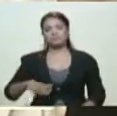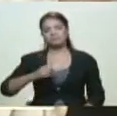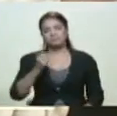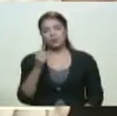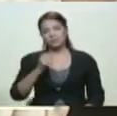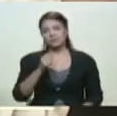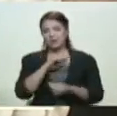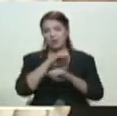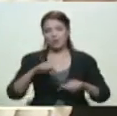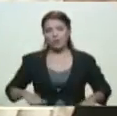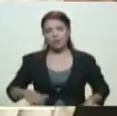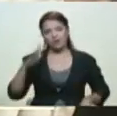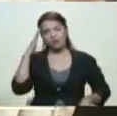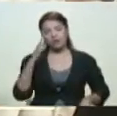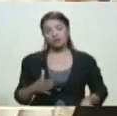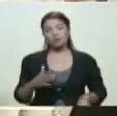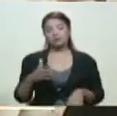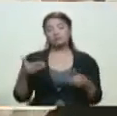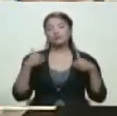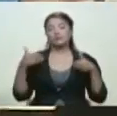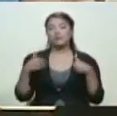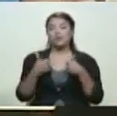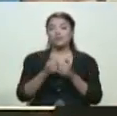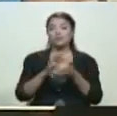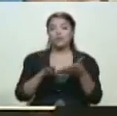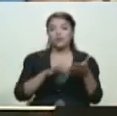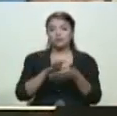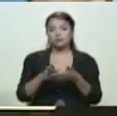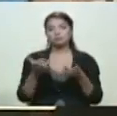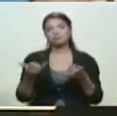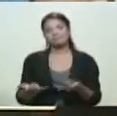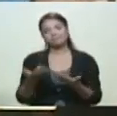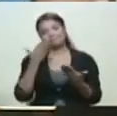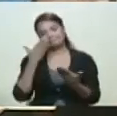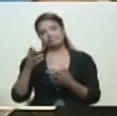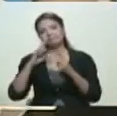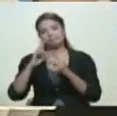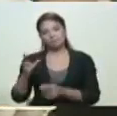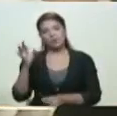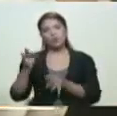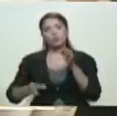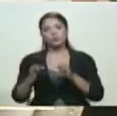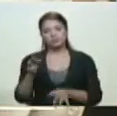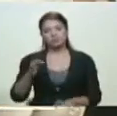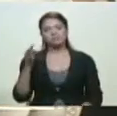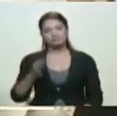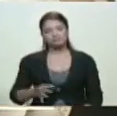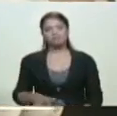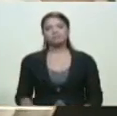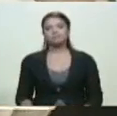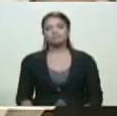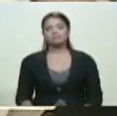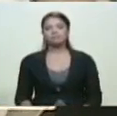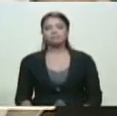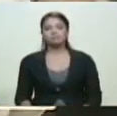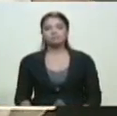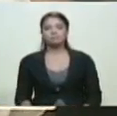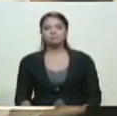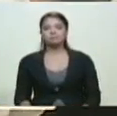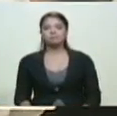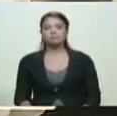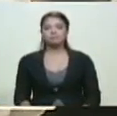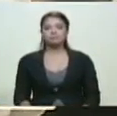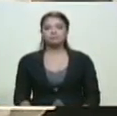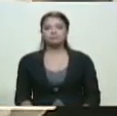de la violencia en estos eventos, bueno, se hará justicia. Se hará justicia, no habrá impunidad.